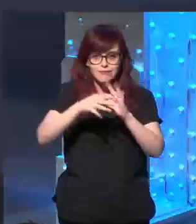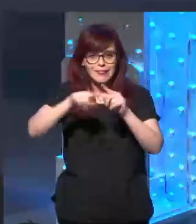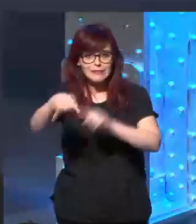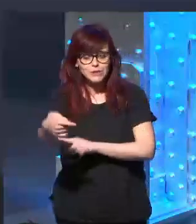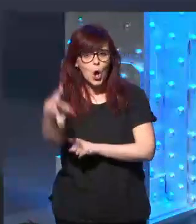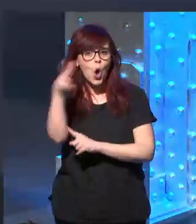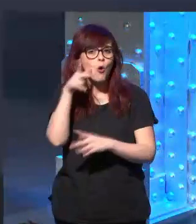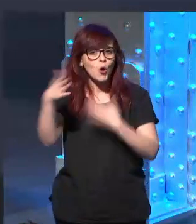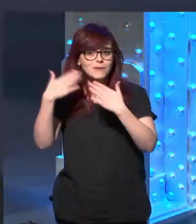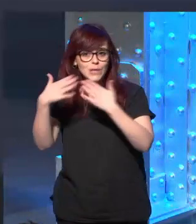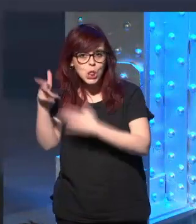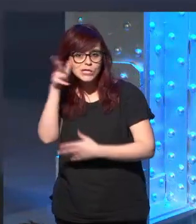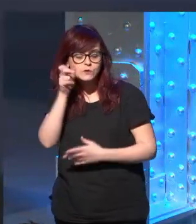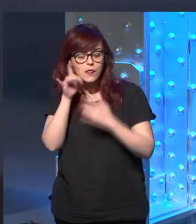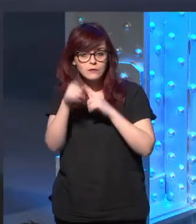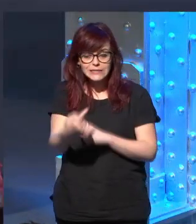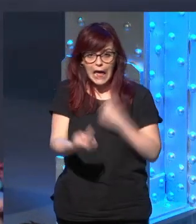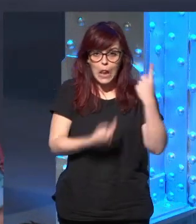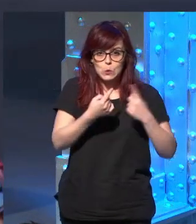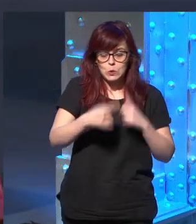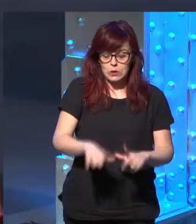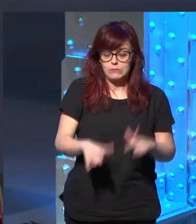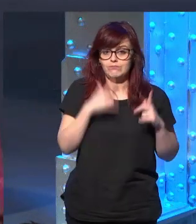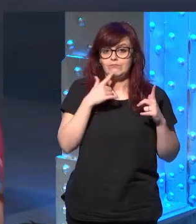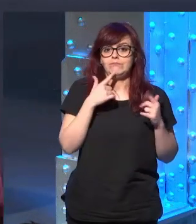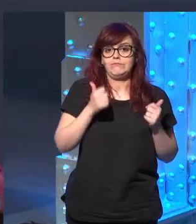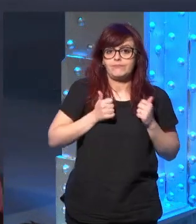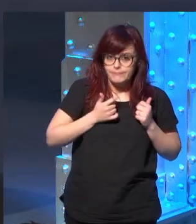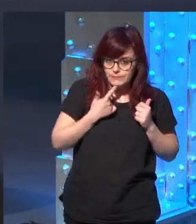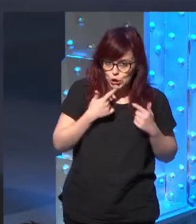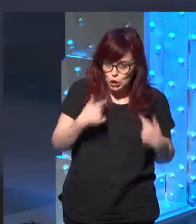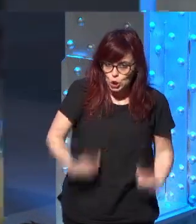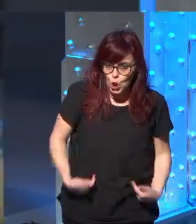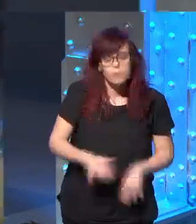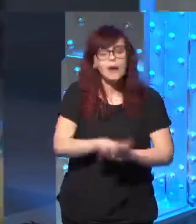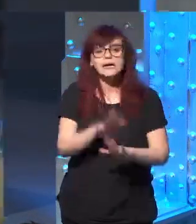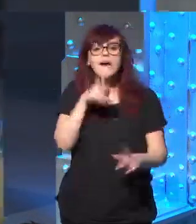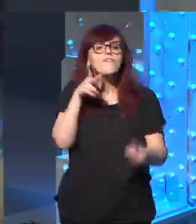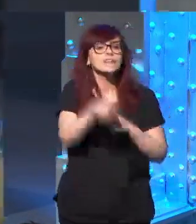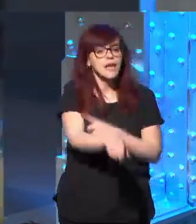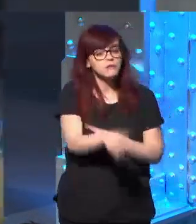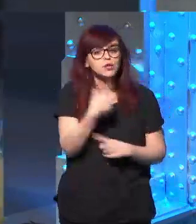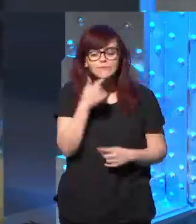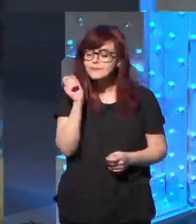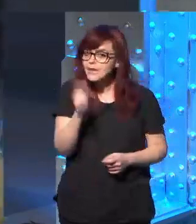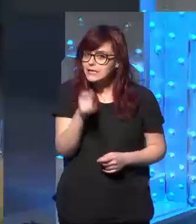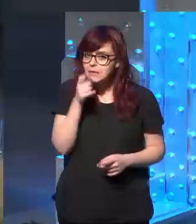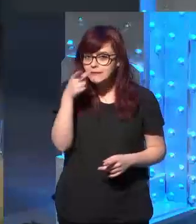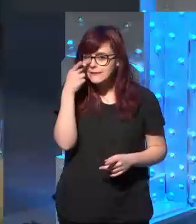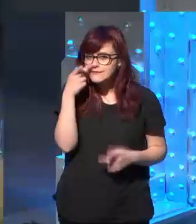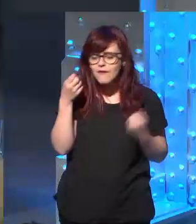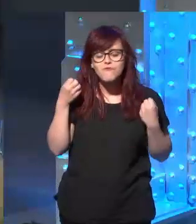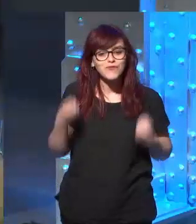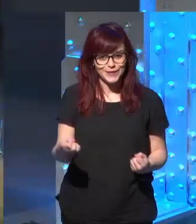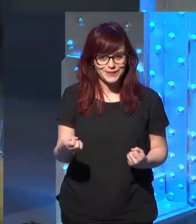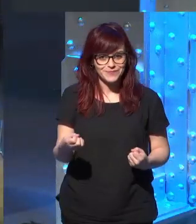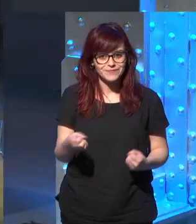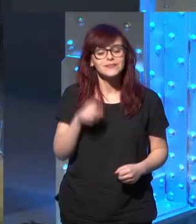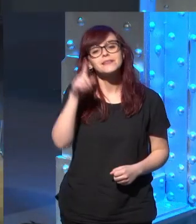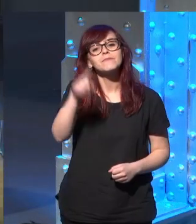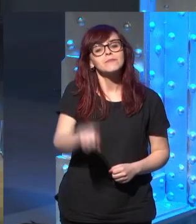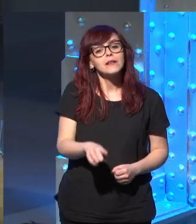conversación que he escuchado y alguien se va a dar por aludido. Entonces me da un poco de miedo. Lo voy a evitar. Pero bueno, es algo que, como digo, me interesa mucho. Ahora